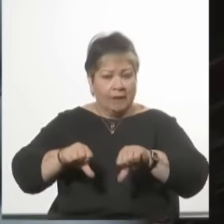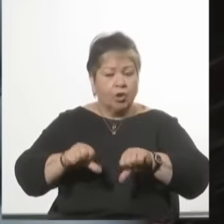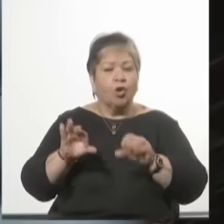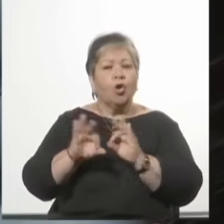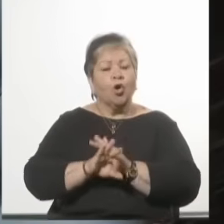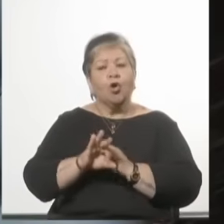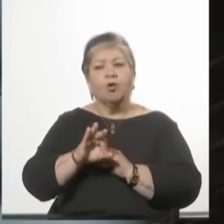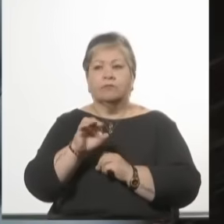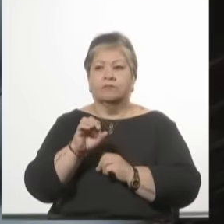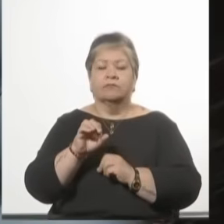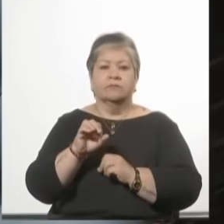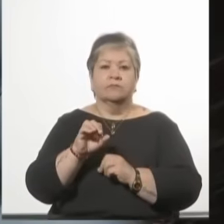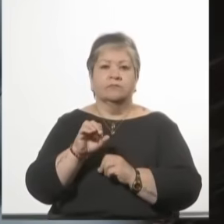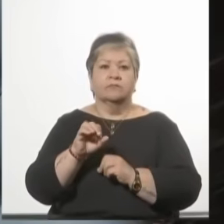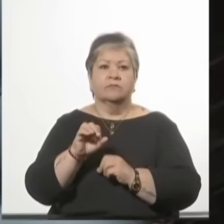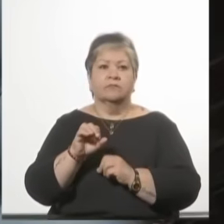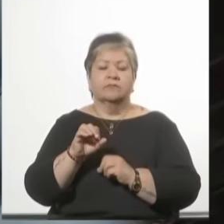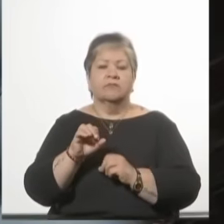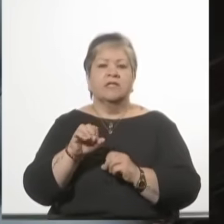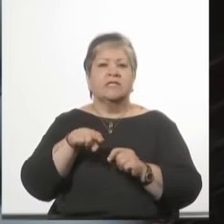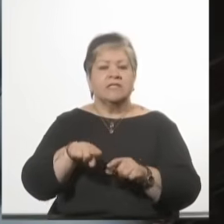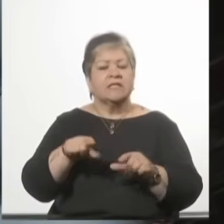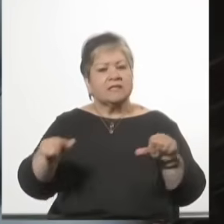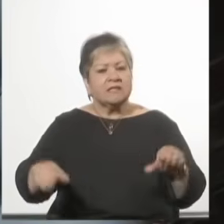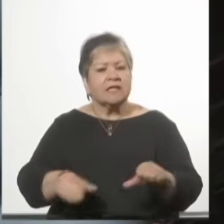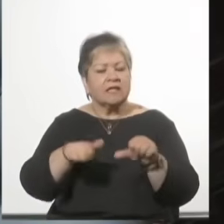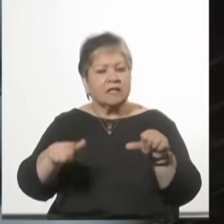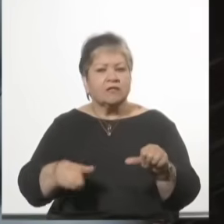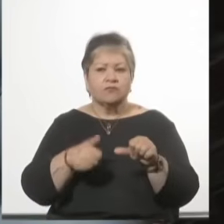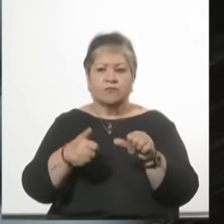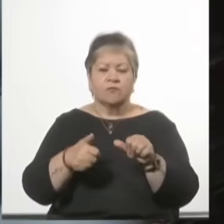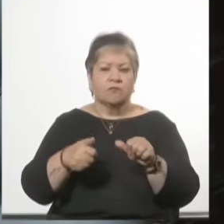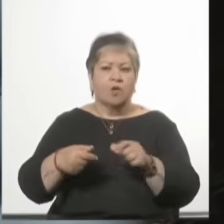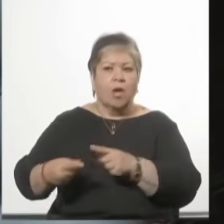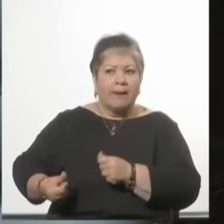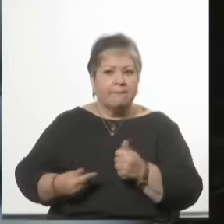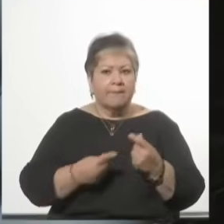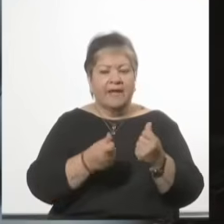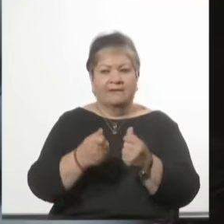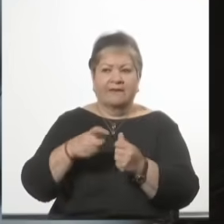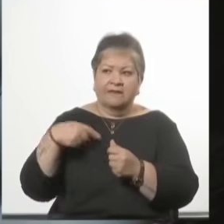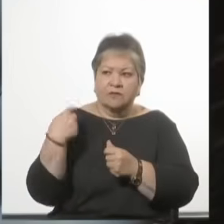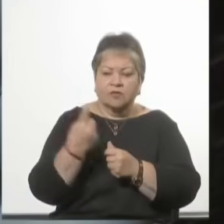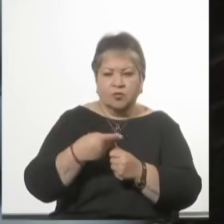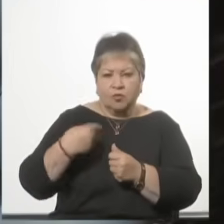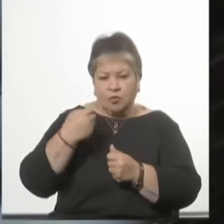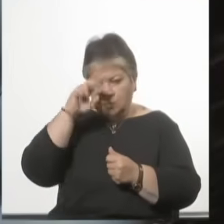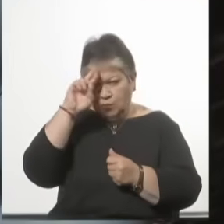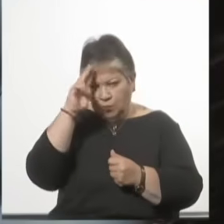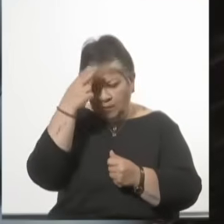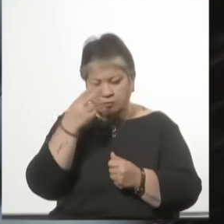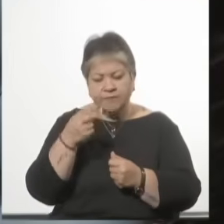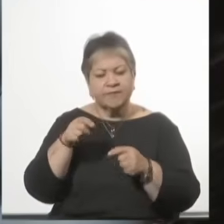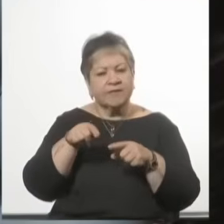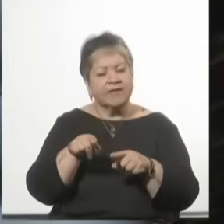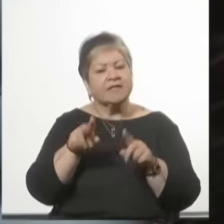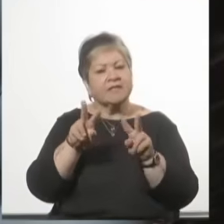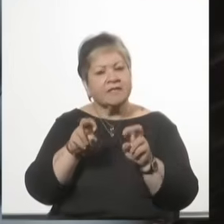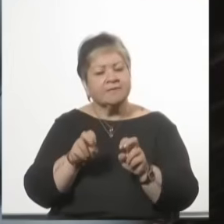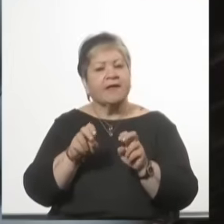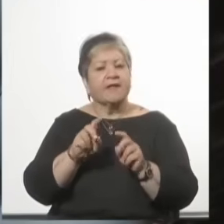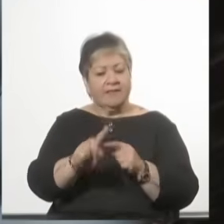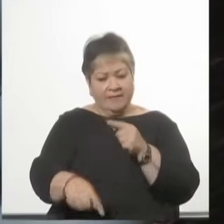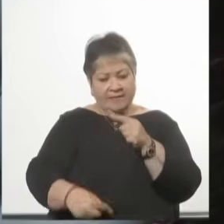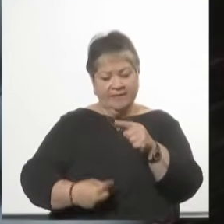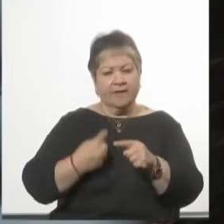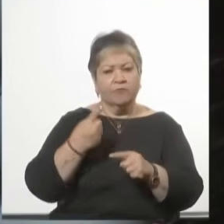si se actuó o no escrupulosamente en el manejo de los fondos públicos. Ese dilema cobra mayor dramatismo a la luz de los sucesos que se